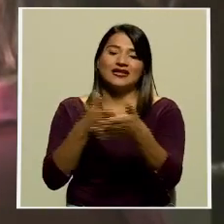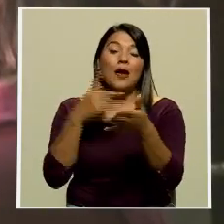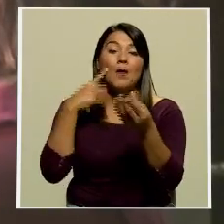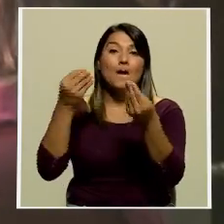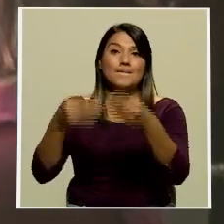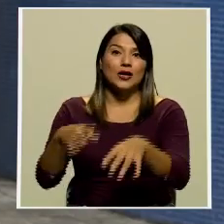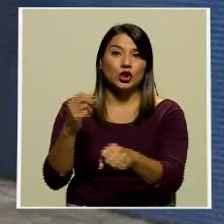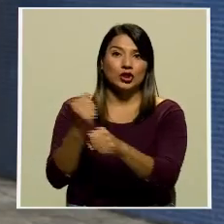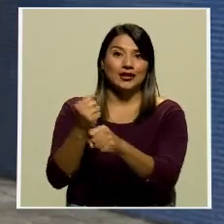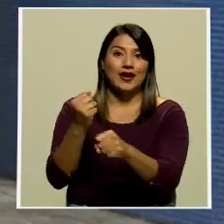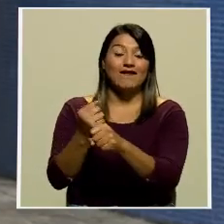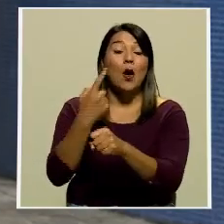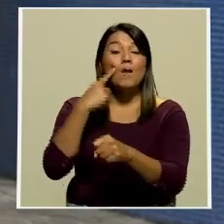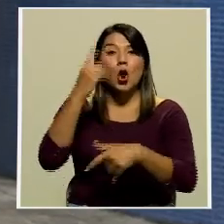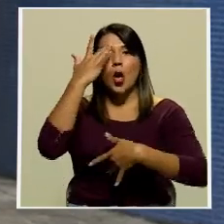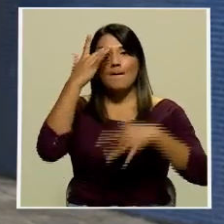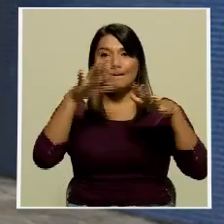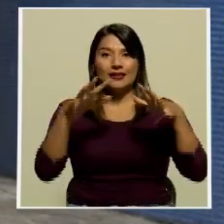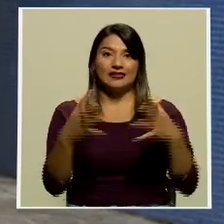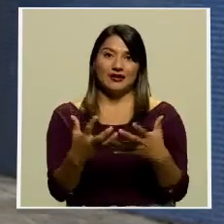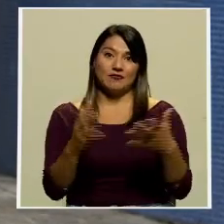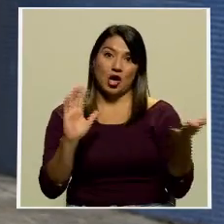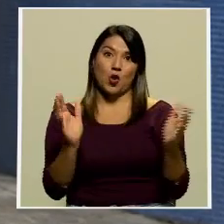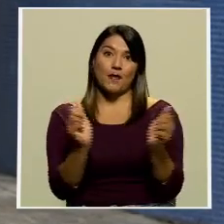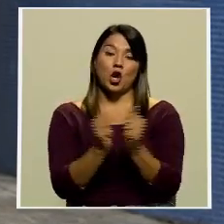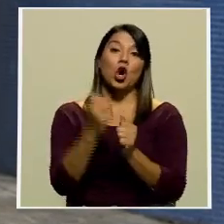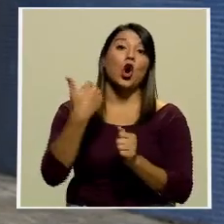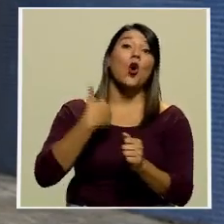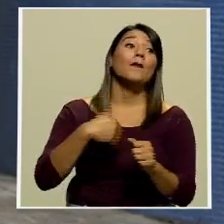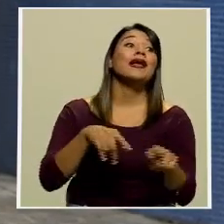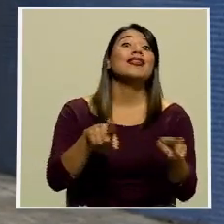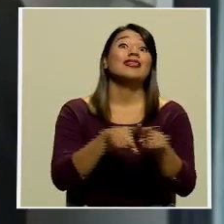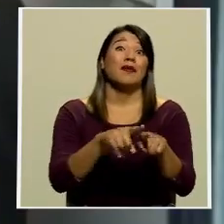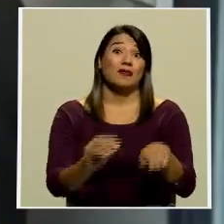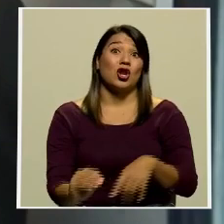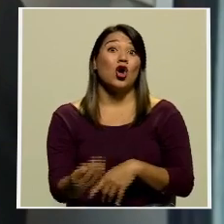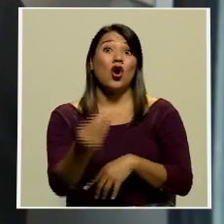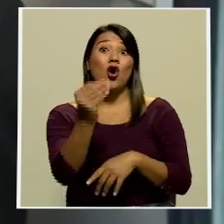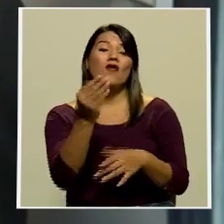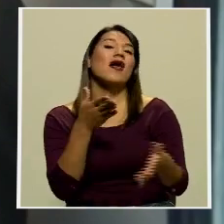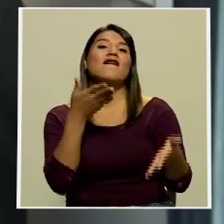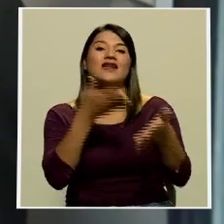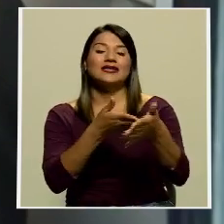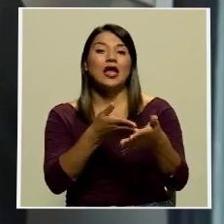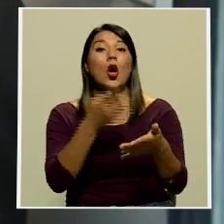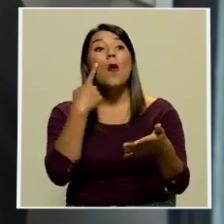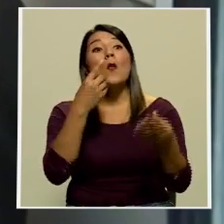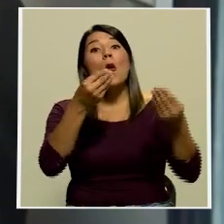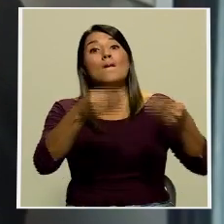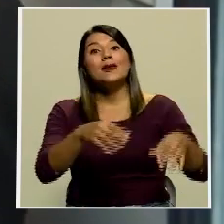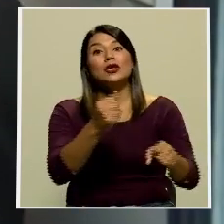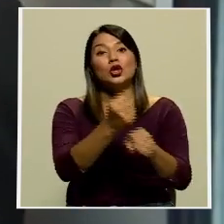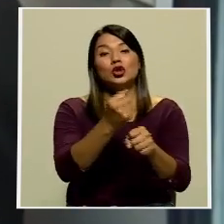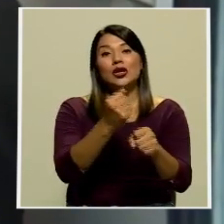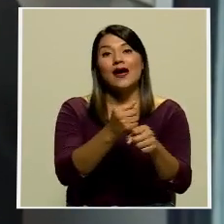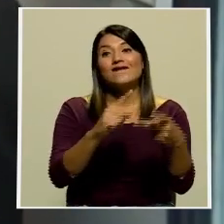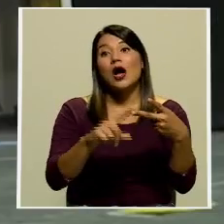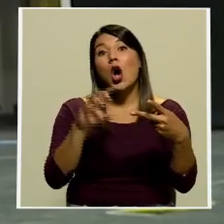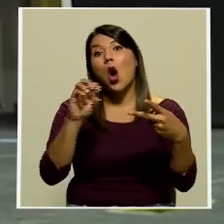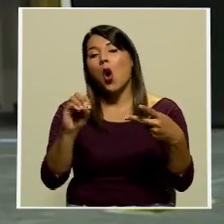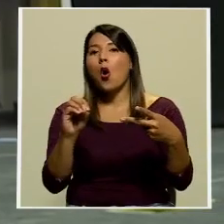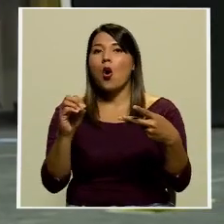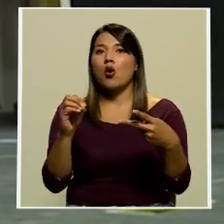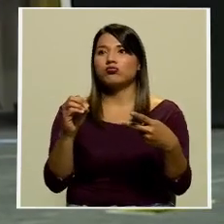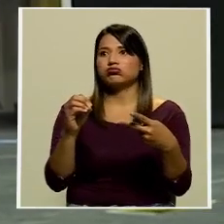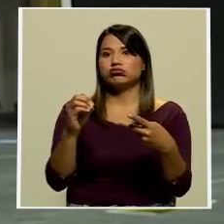que los hombres. Los trabajadores más jóvenes también han sufrido las consecuencias, ya sea por la pérdida de empleo, la salida del sector